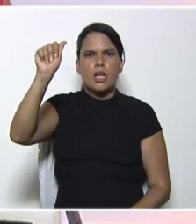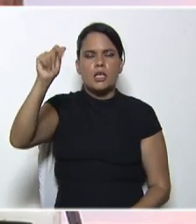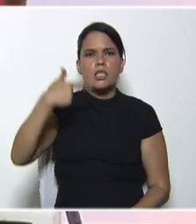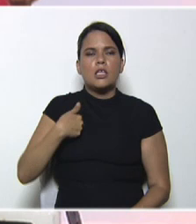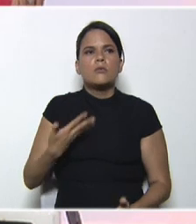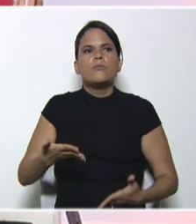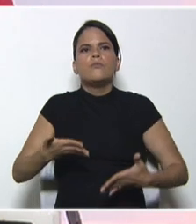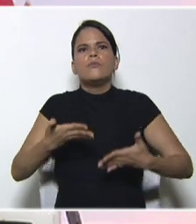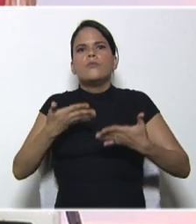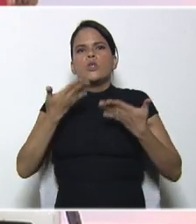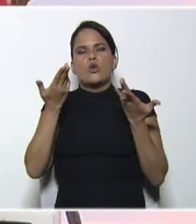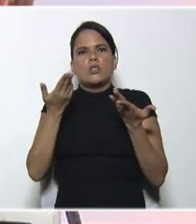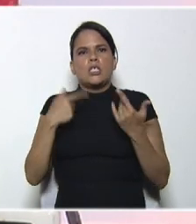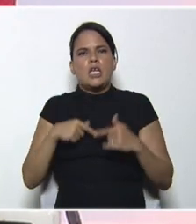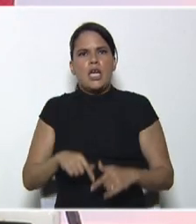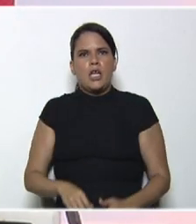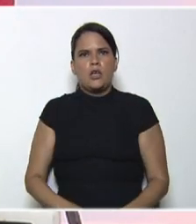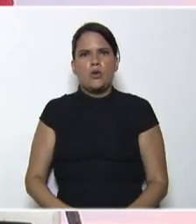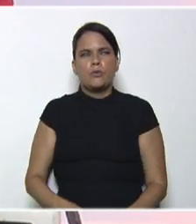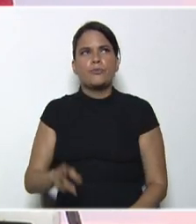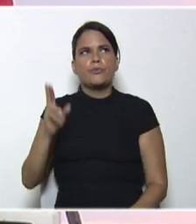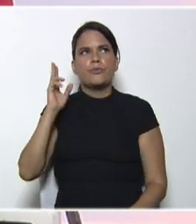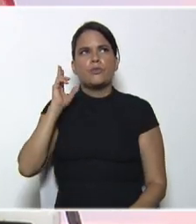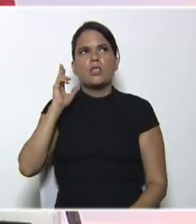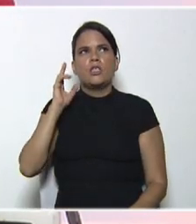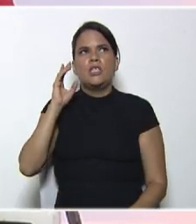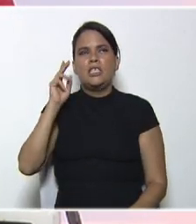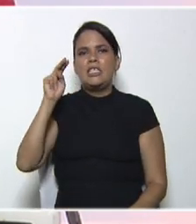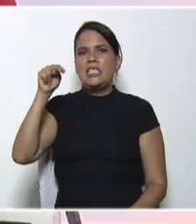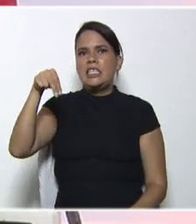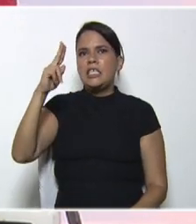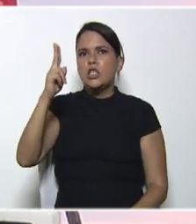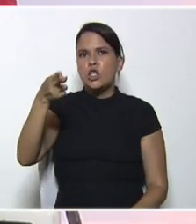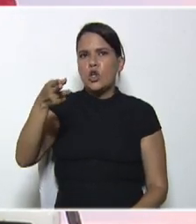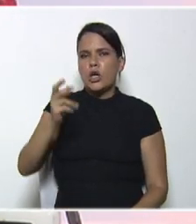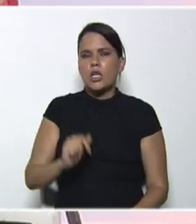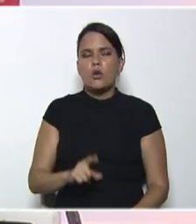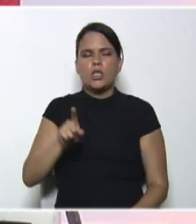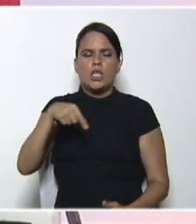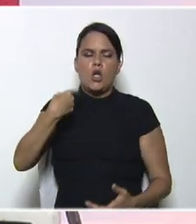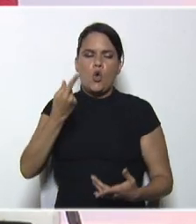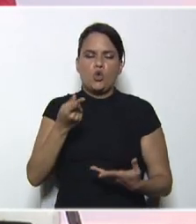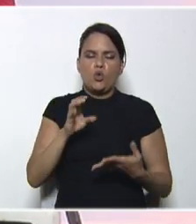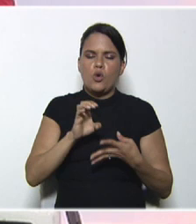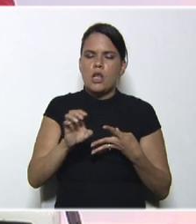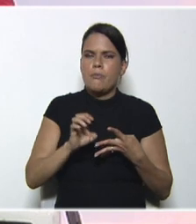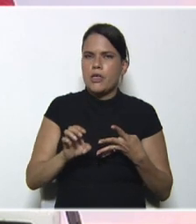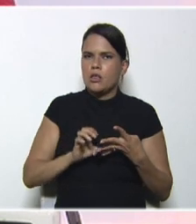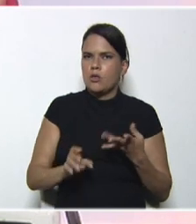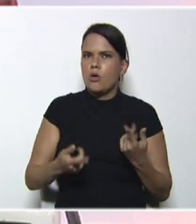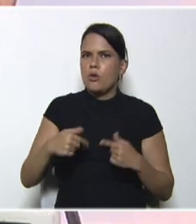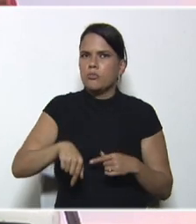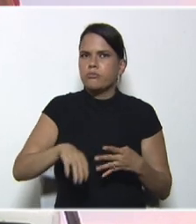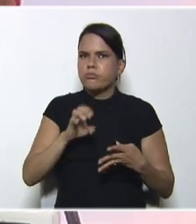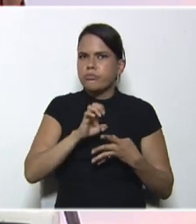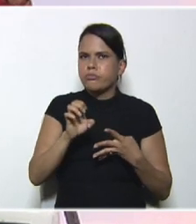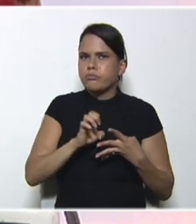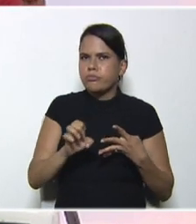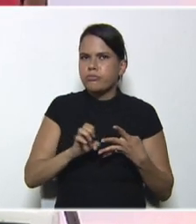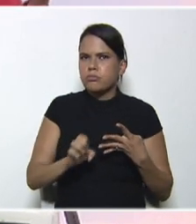oxígeno, nitrógeno, argón, entre otros elementos. Bien, ahora, esos elementos